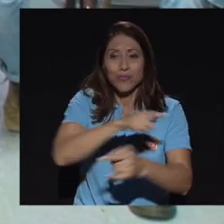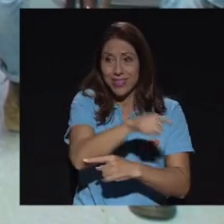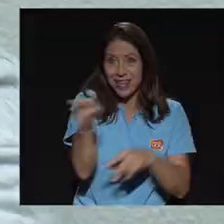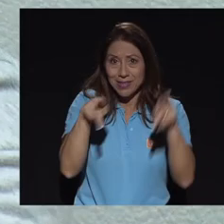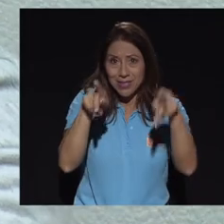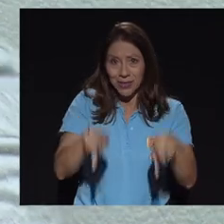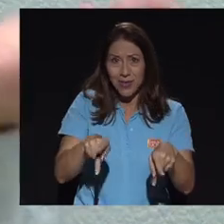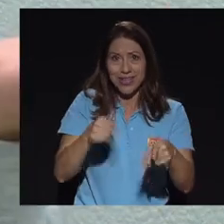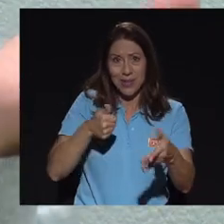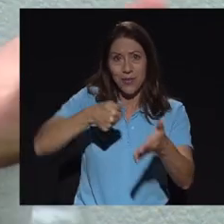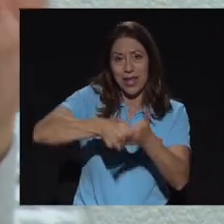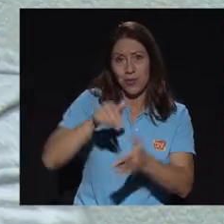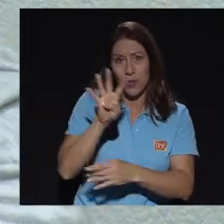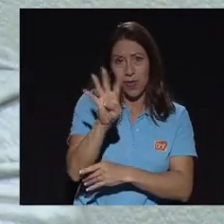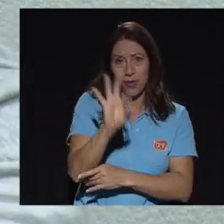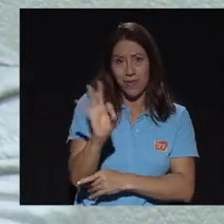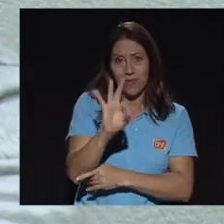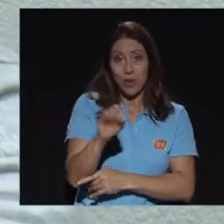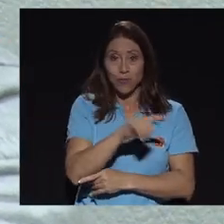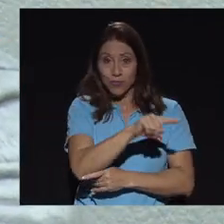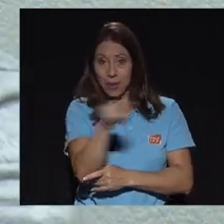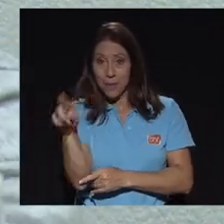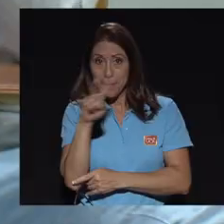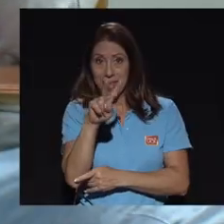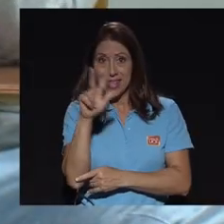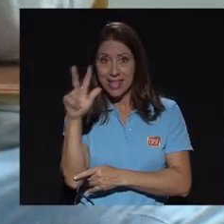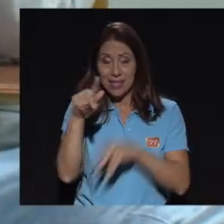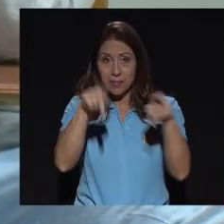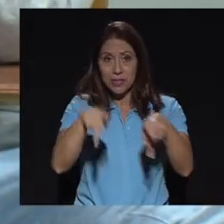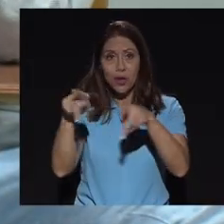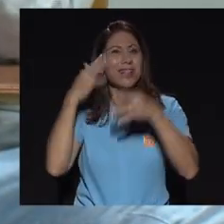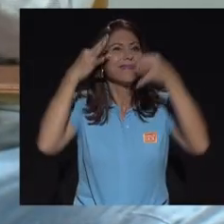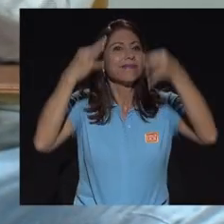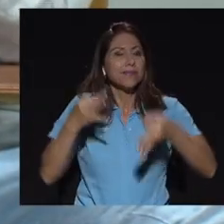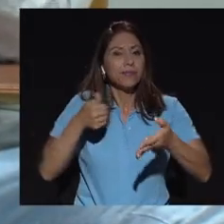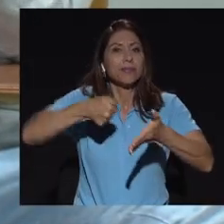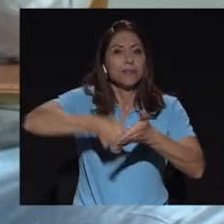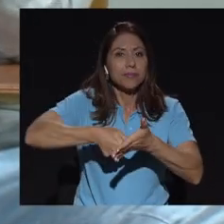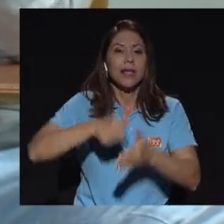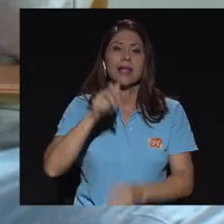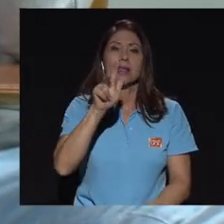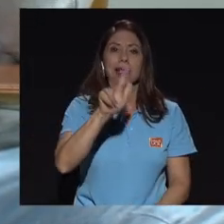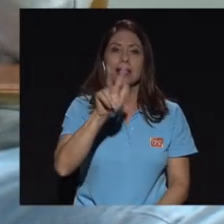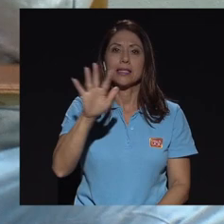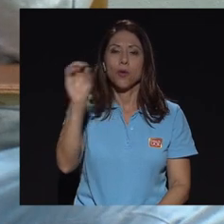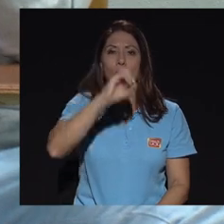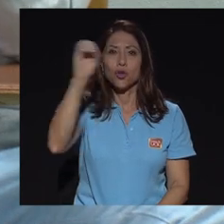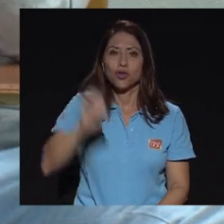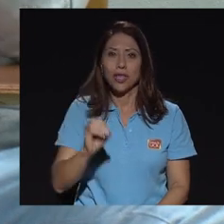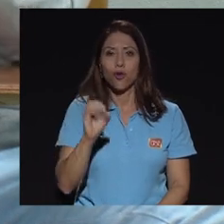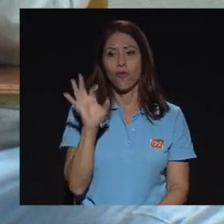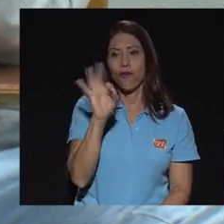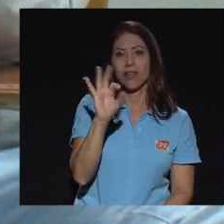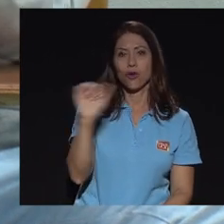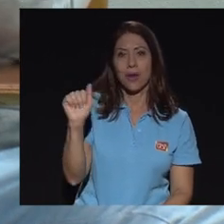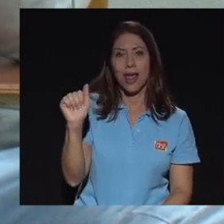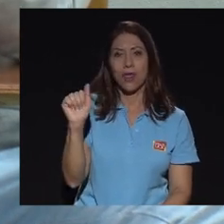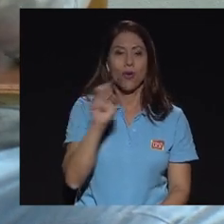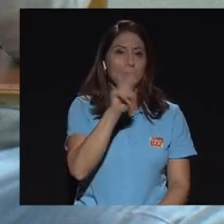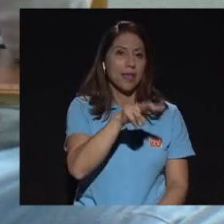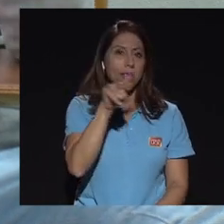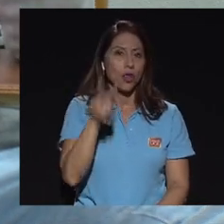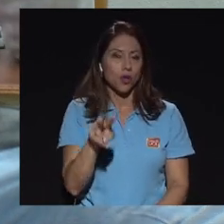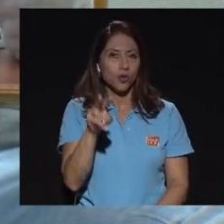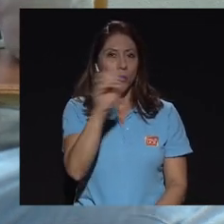febrero. De las 23 personas decididas a votar, un 35% lo haría por Fabricio Alvarado y un 22% por